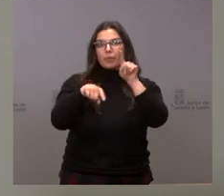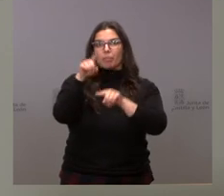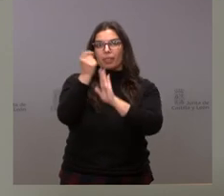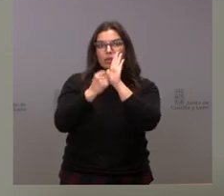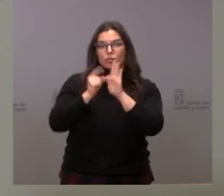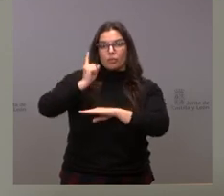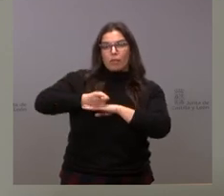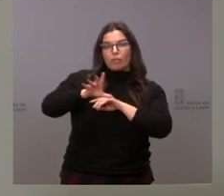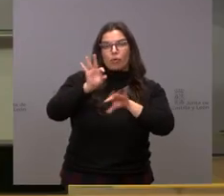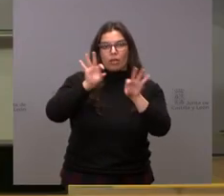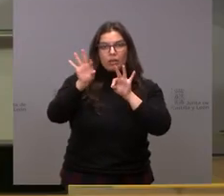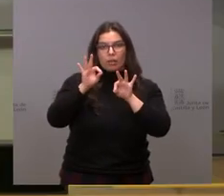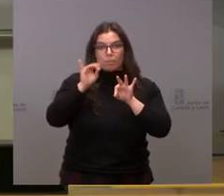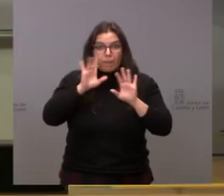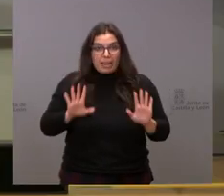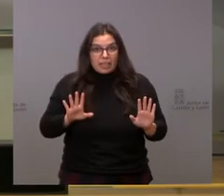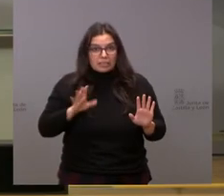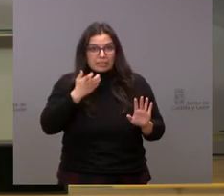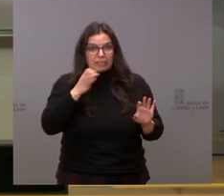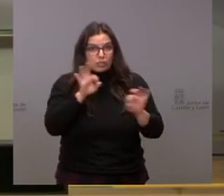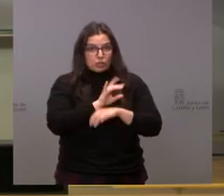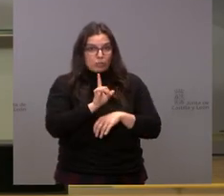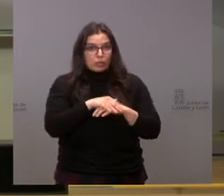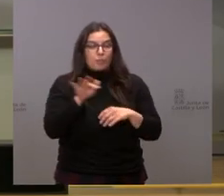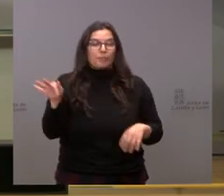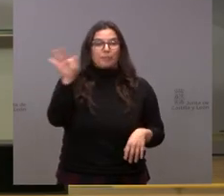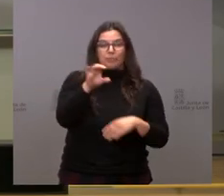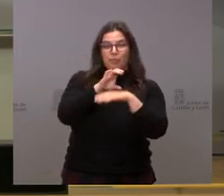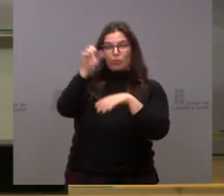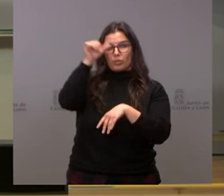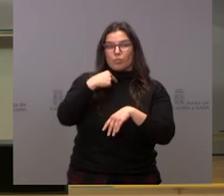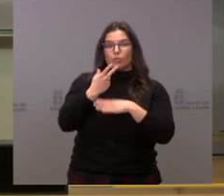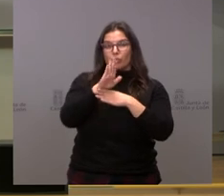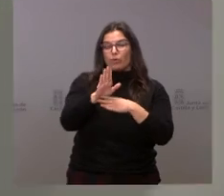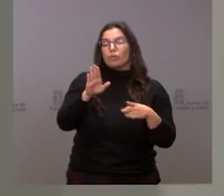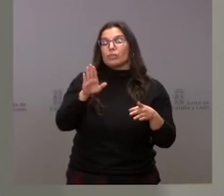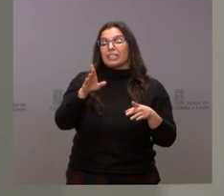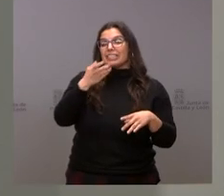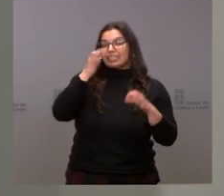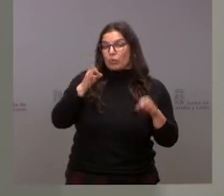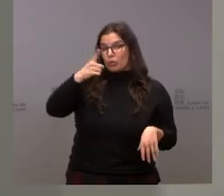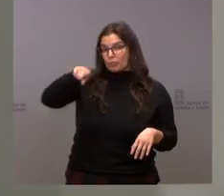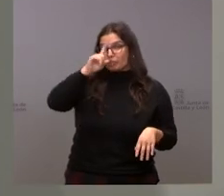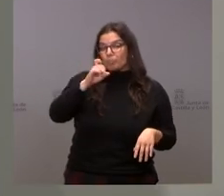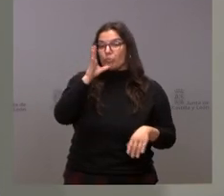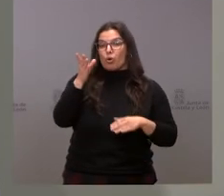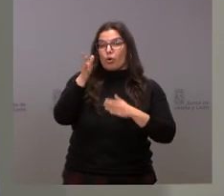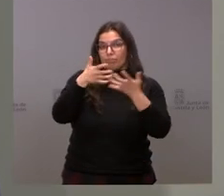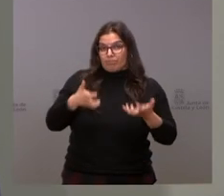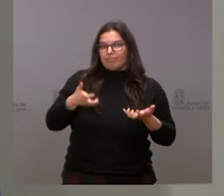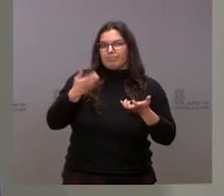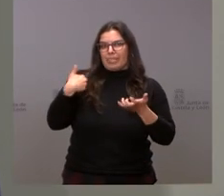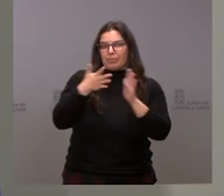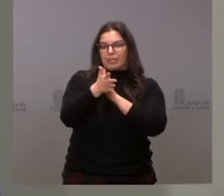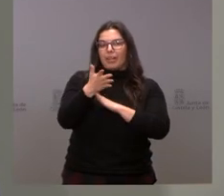de licitación y como recordarán ustedes porque figuran la nota de aquel consejo de gobierno lo que se hizo por parte de la junta de castilla y